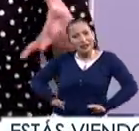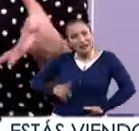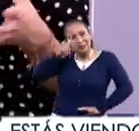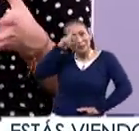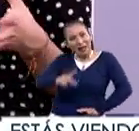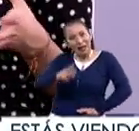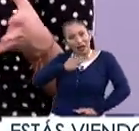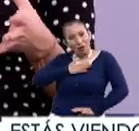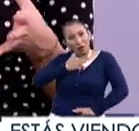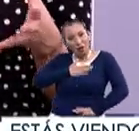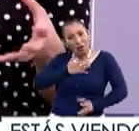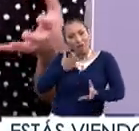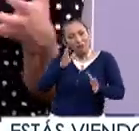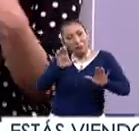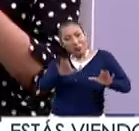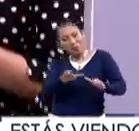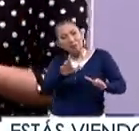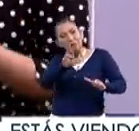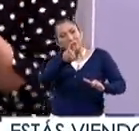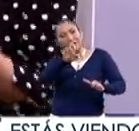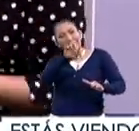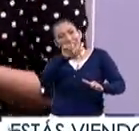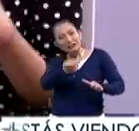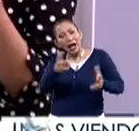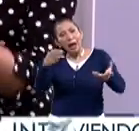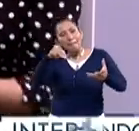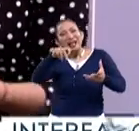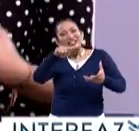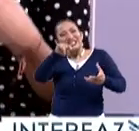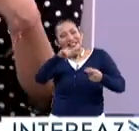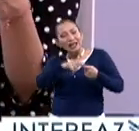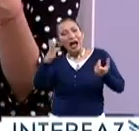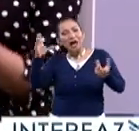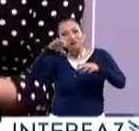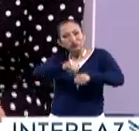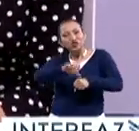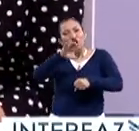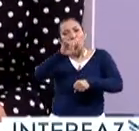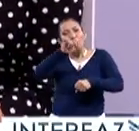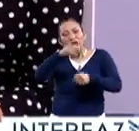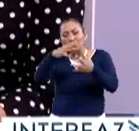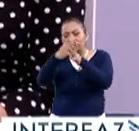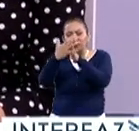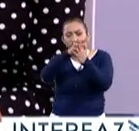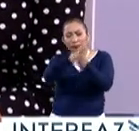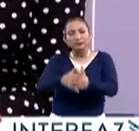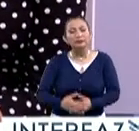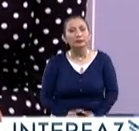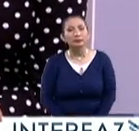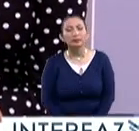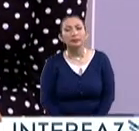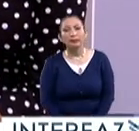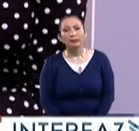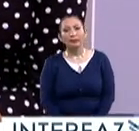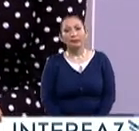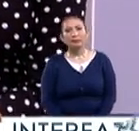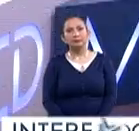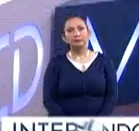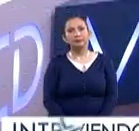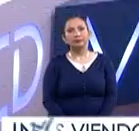raza mexicana, que es una raza mestiza, colonial, que tiene muchas mezclas, doctor. Sí,